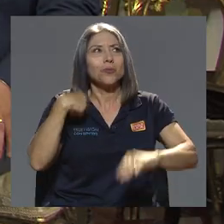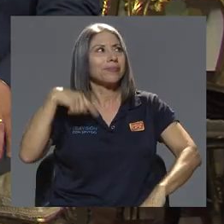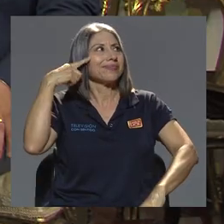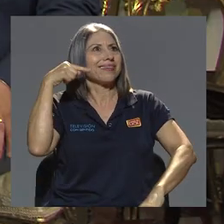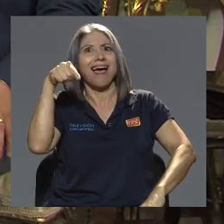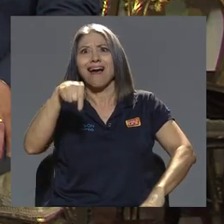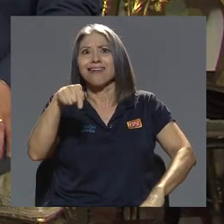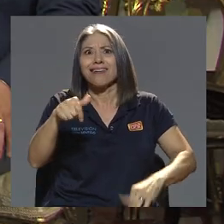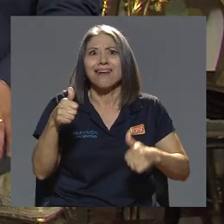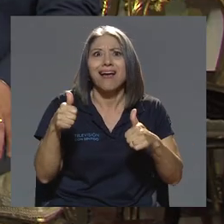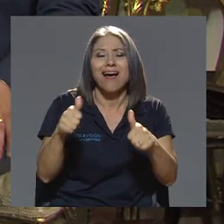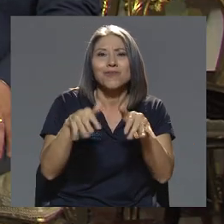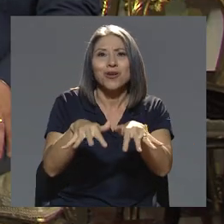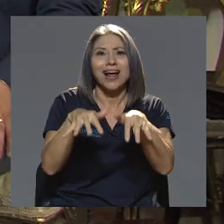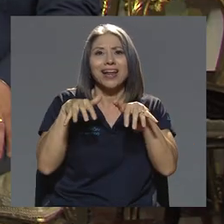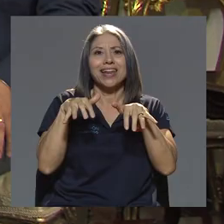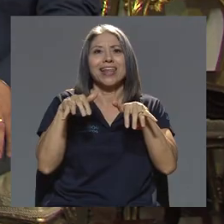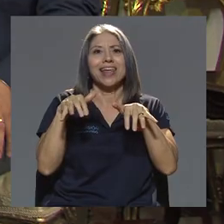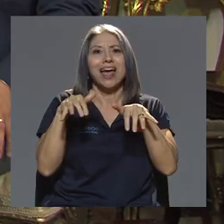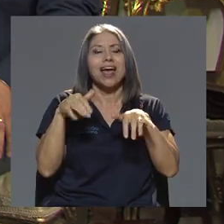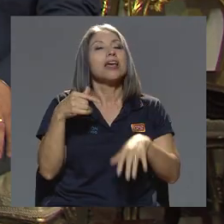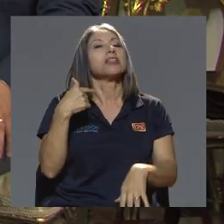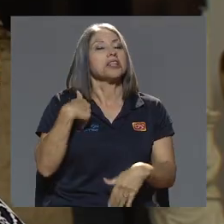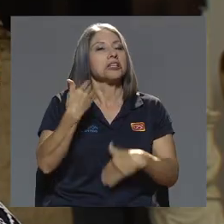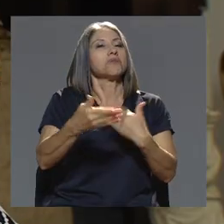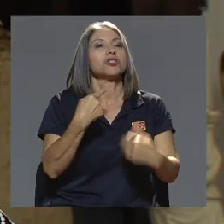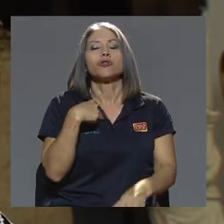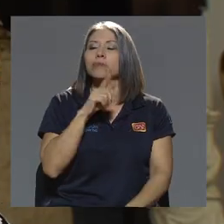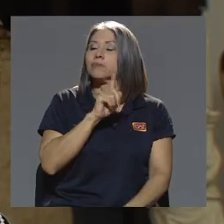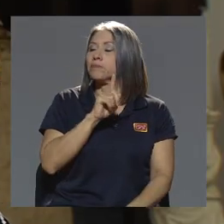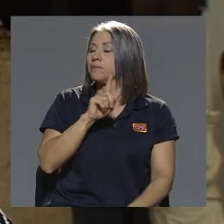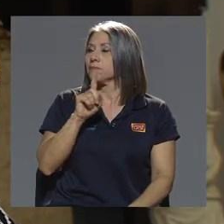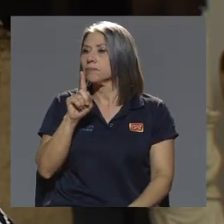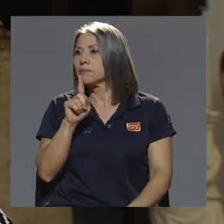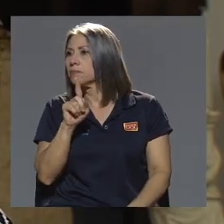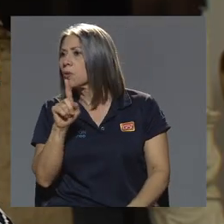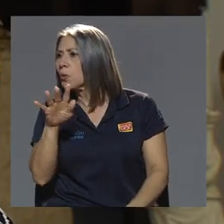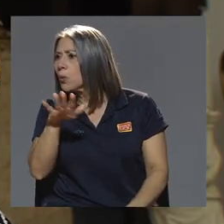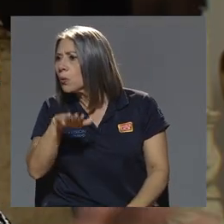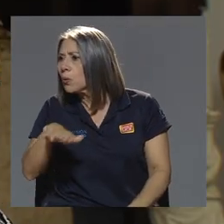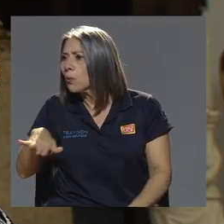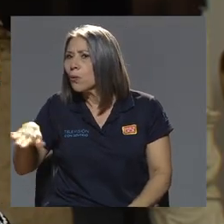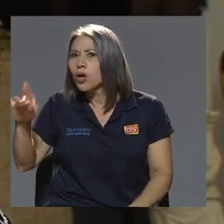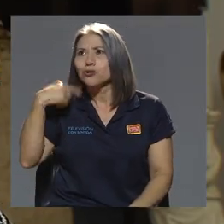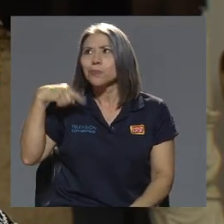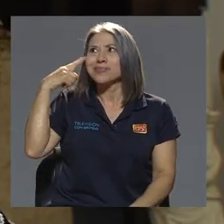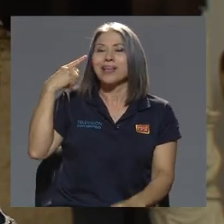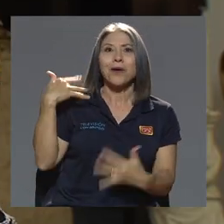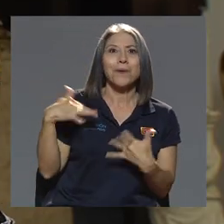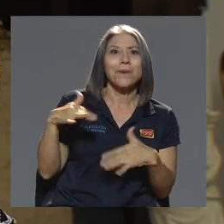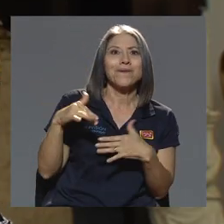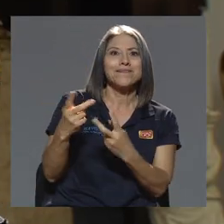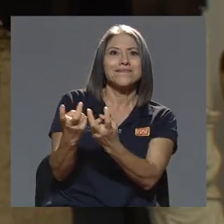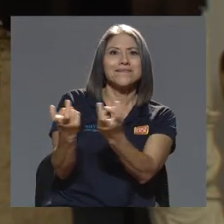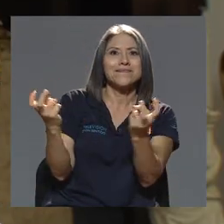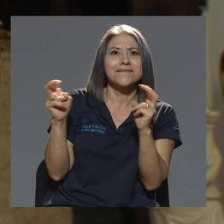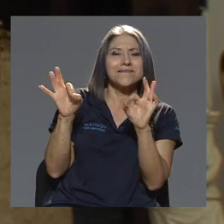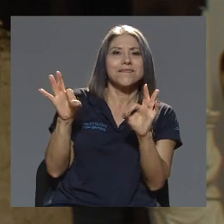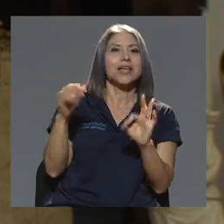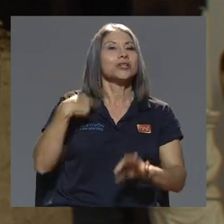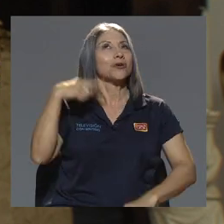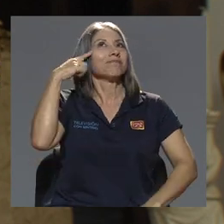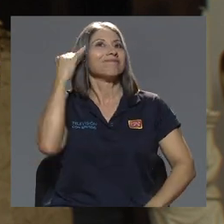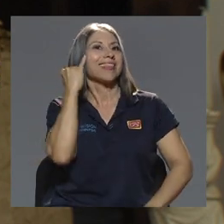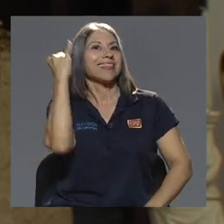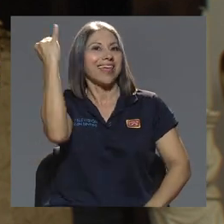cuando salí veo un hueco así divino. Dije, ¿quién quita y hacemos un anfiteatro? Y me vine ya con la idea de decirle a Rafael, me